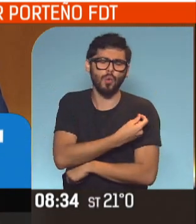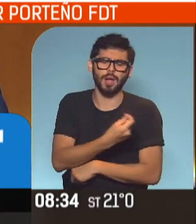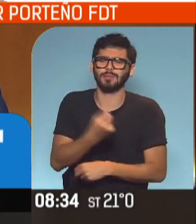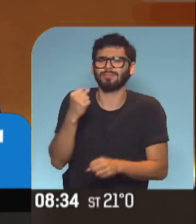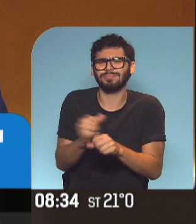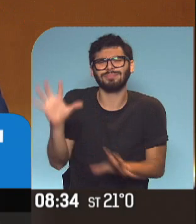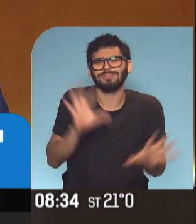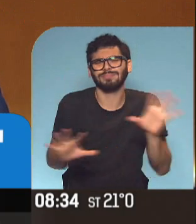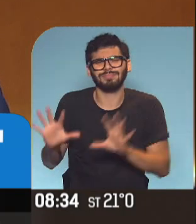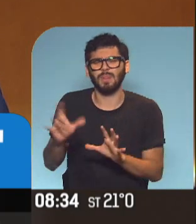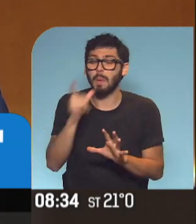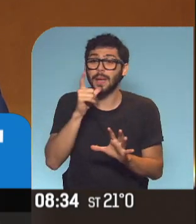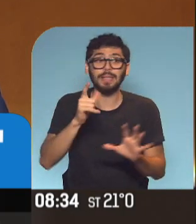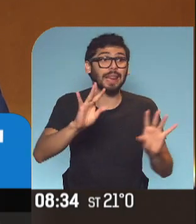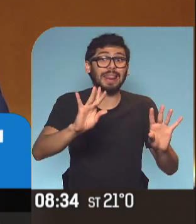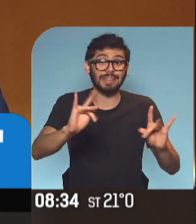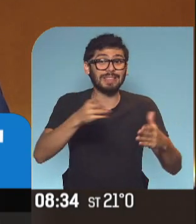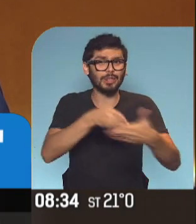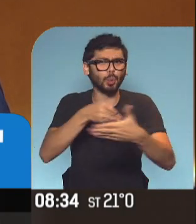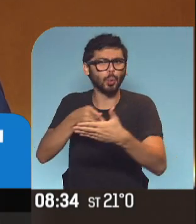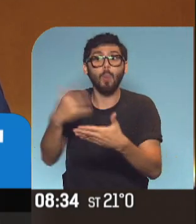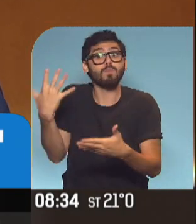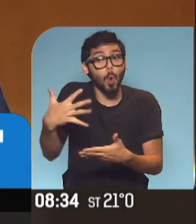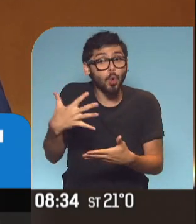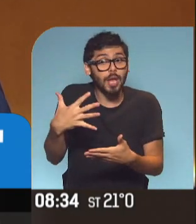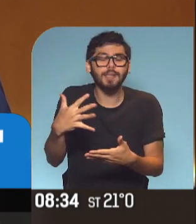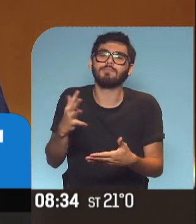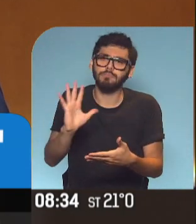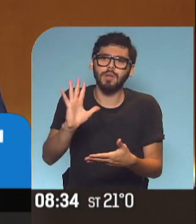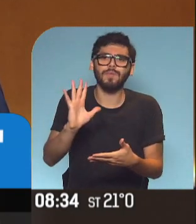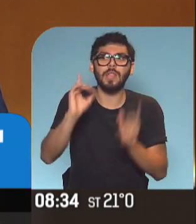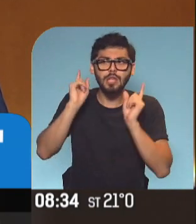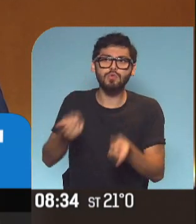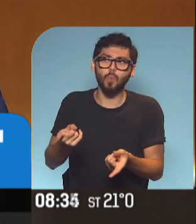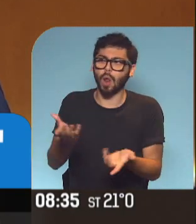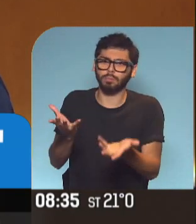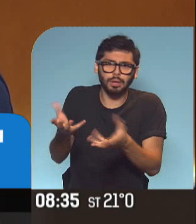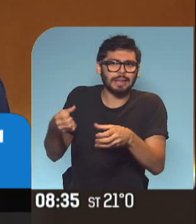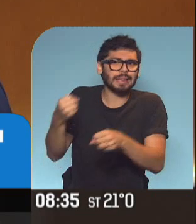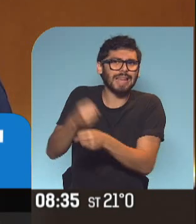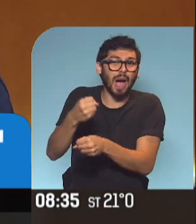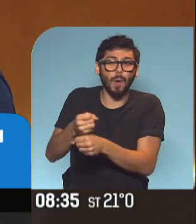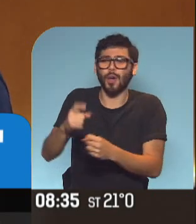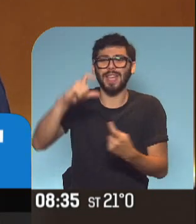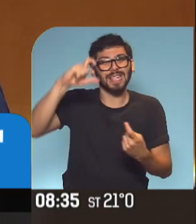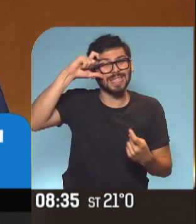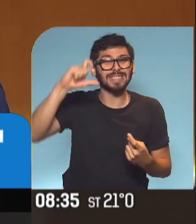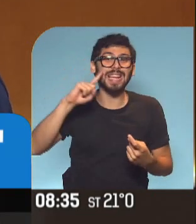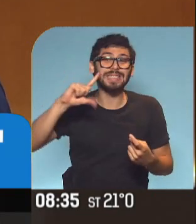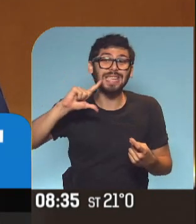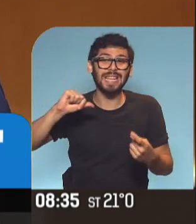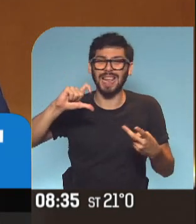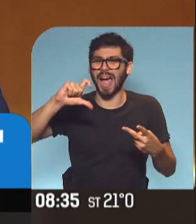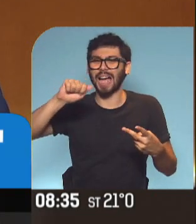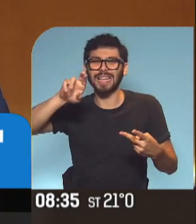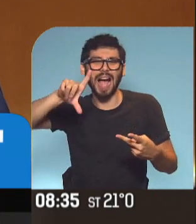que con todas las dificultades que hay uno tiene que reconocer no se puede dejar de reivindicar el trabajo y el esfuerzo de cecilia de carla de